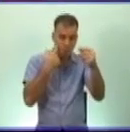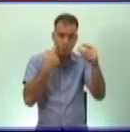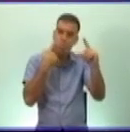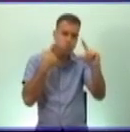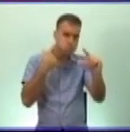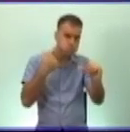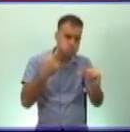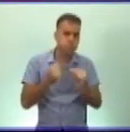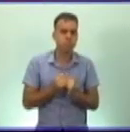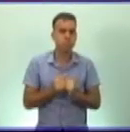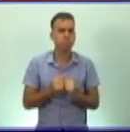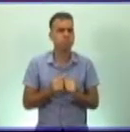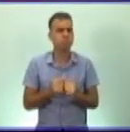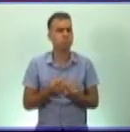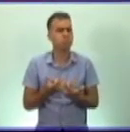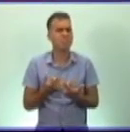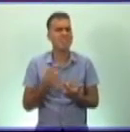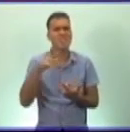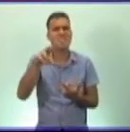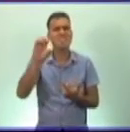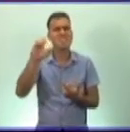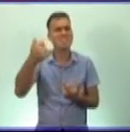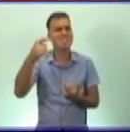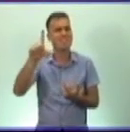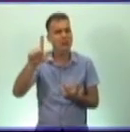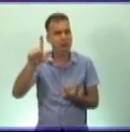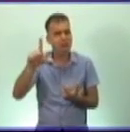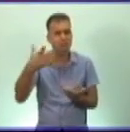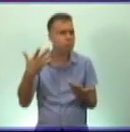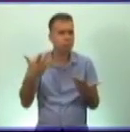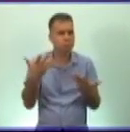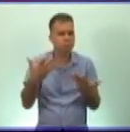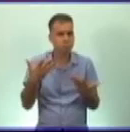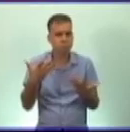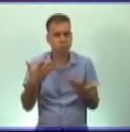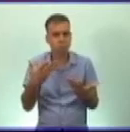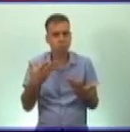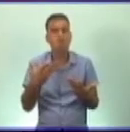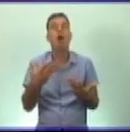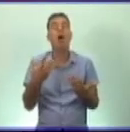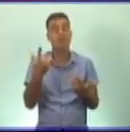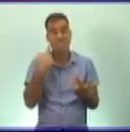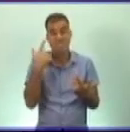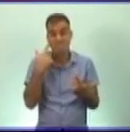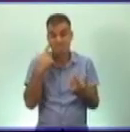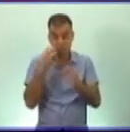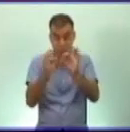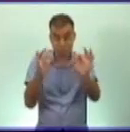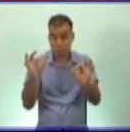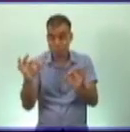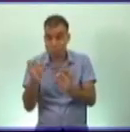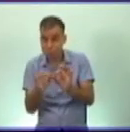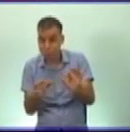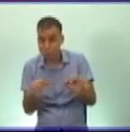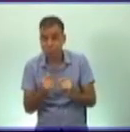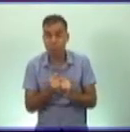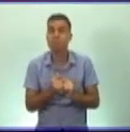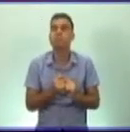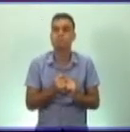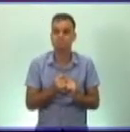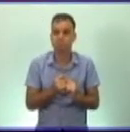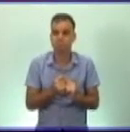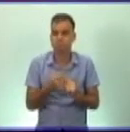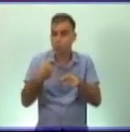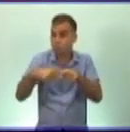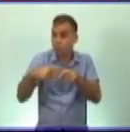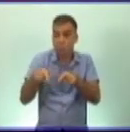real o aparente de electrones? Por supuesto, si estamos hablando de sustancias moleculares, es decir, que se formen sustancias moleculares, es